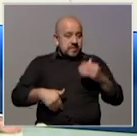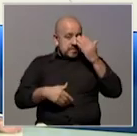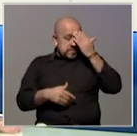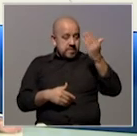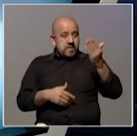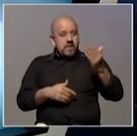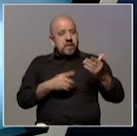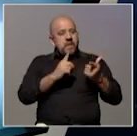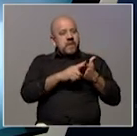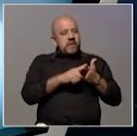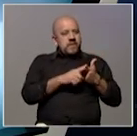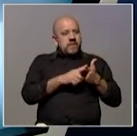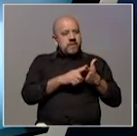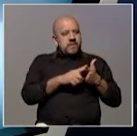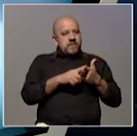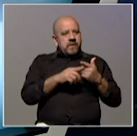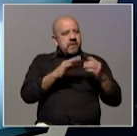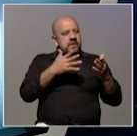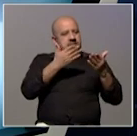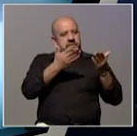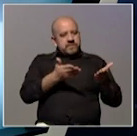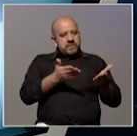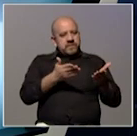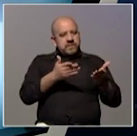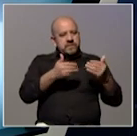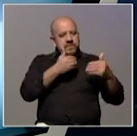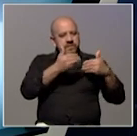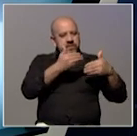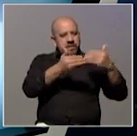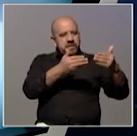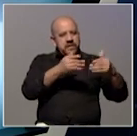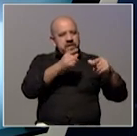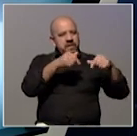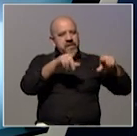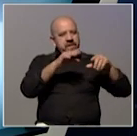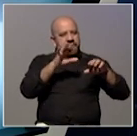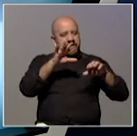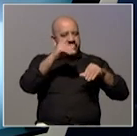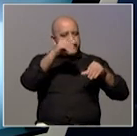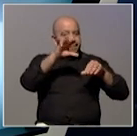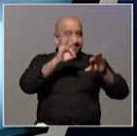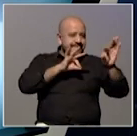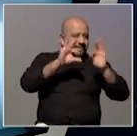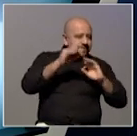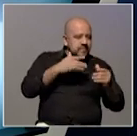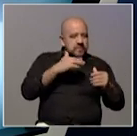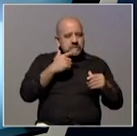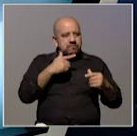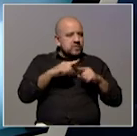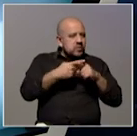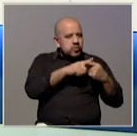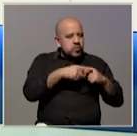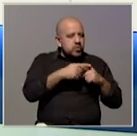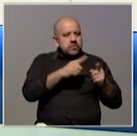vicepresidencia de la república que éste generó el proceso que se dio con respecto a su elección que fue muy discutido y